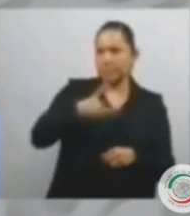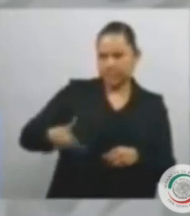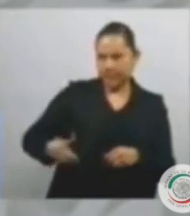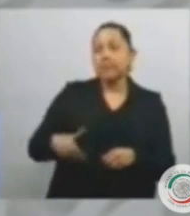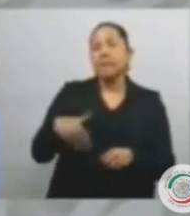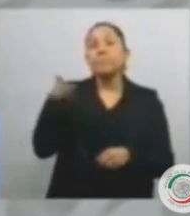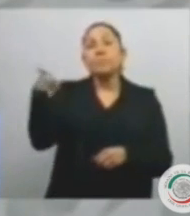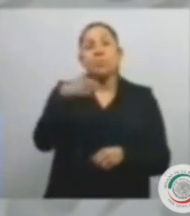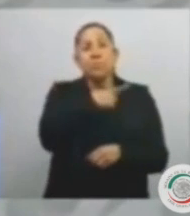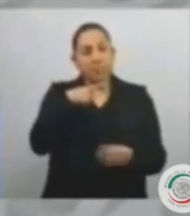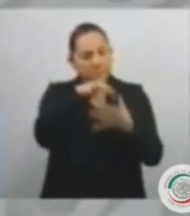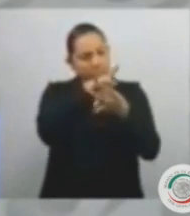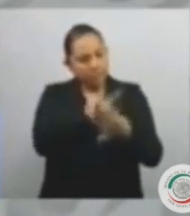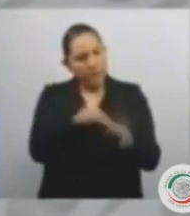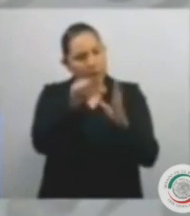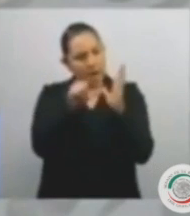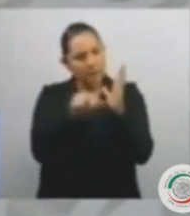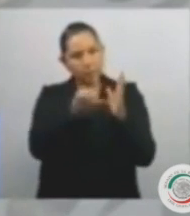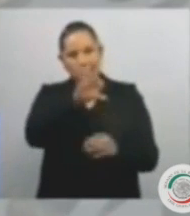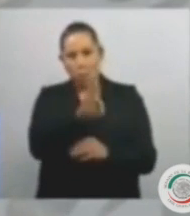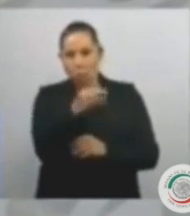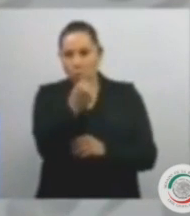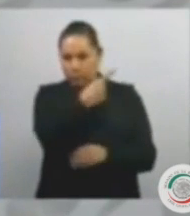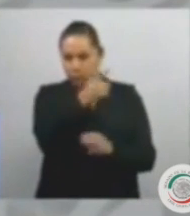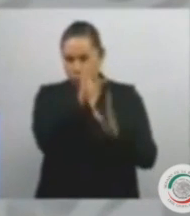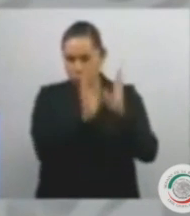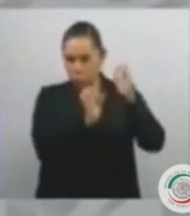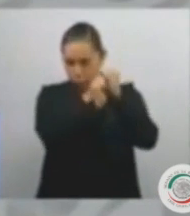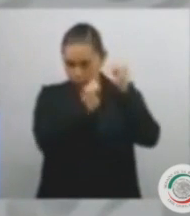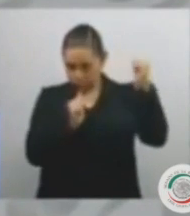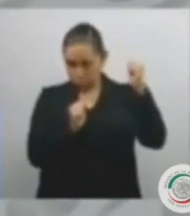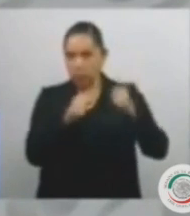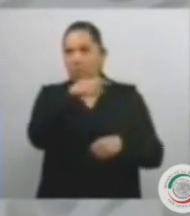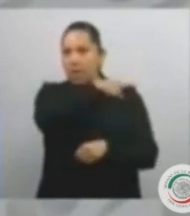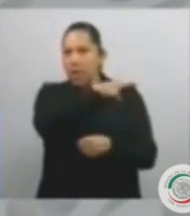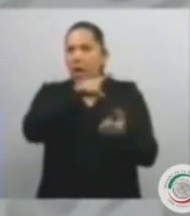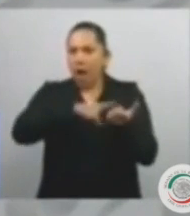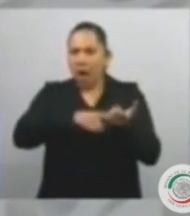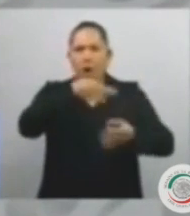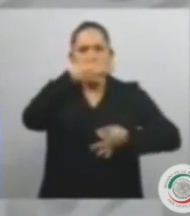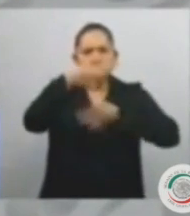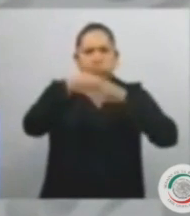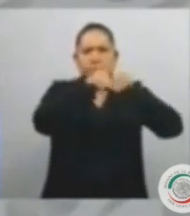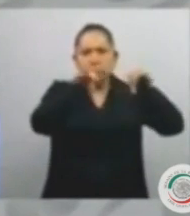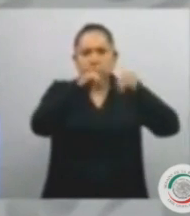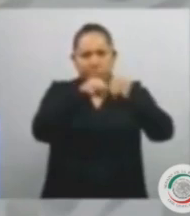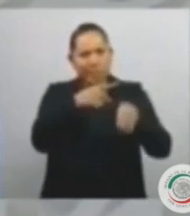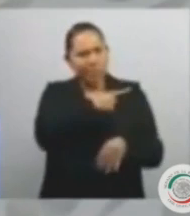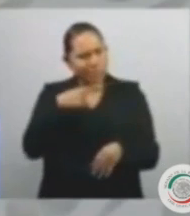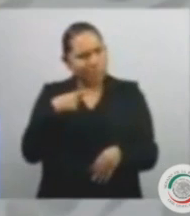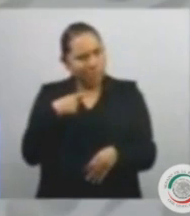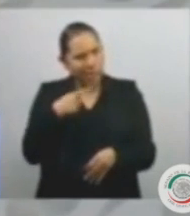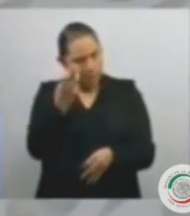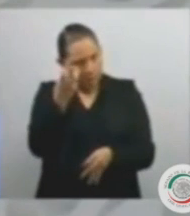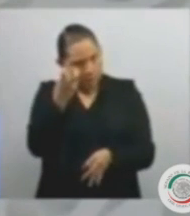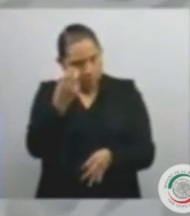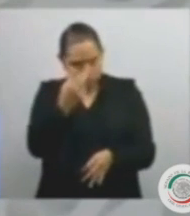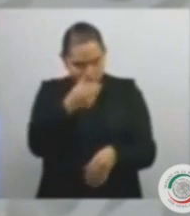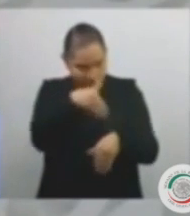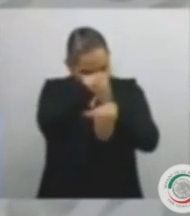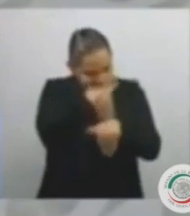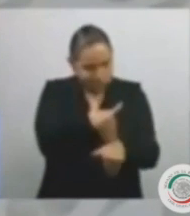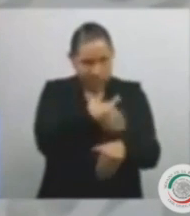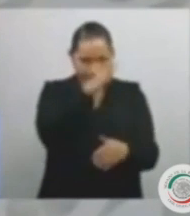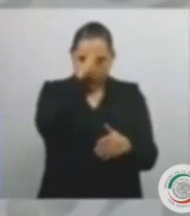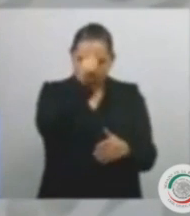del artículo 41 constitucional para que la sociedad conozca los límites establecidos por la Carta Magna para su